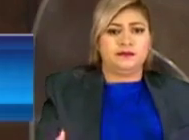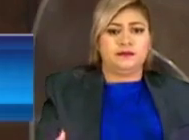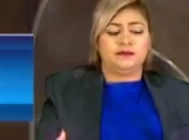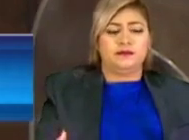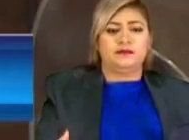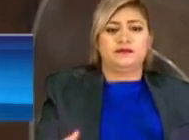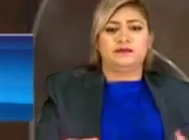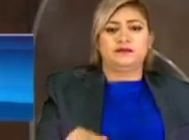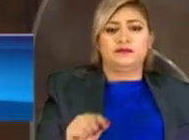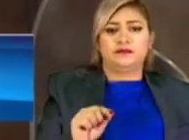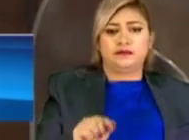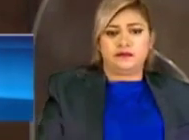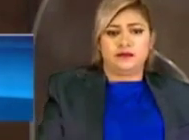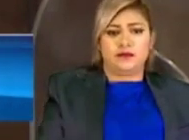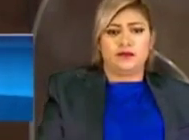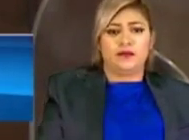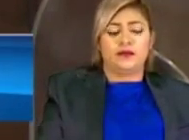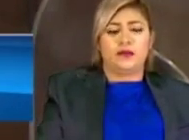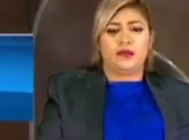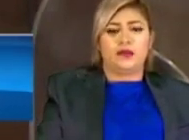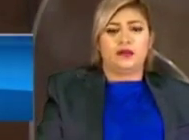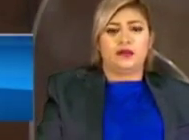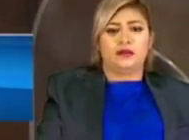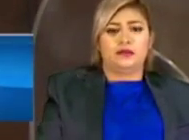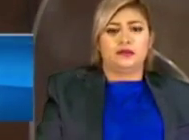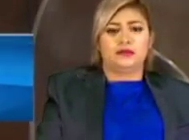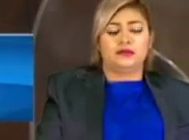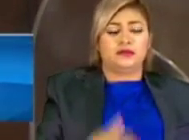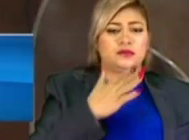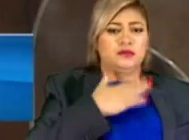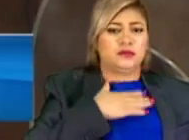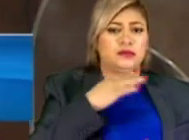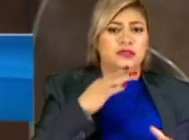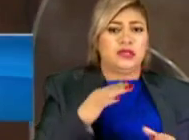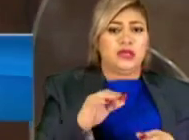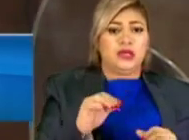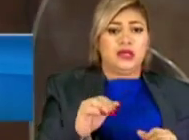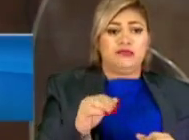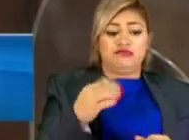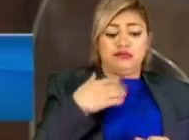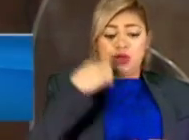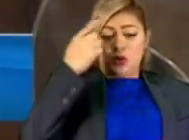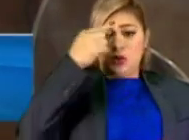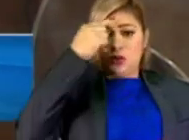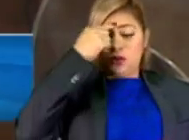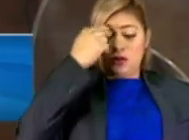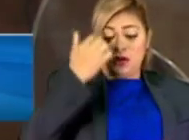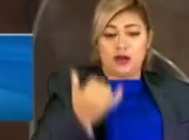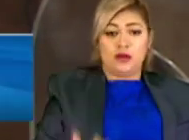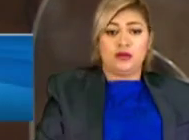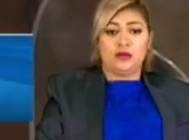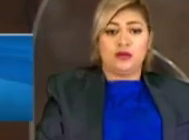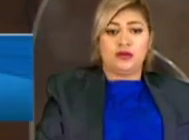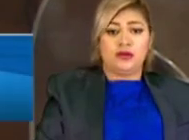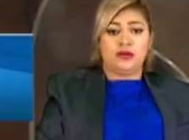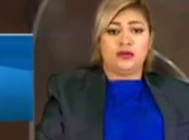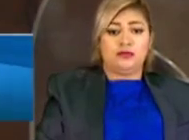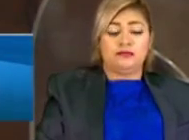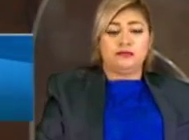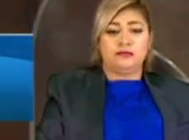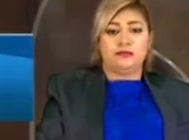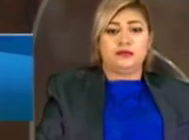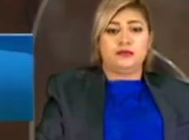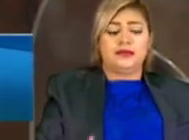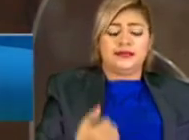En ese sentido, durante mi administración, el gobierno y el sector privado